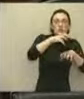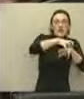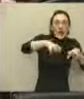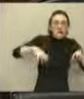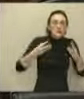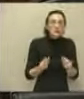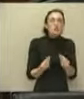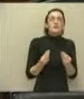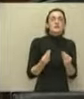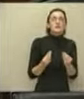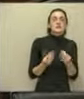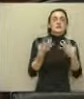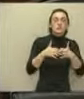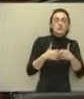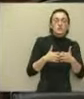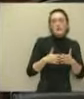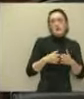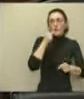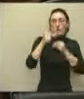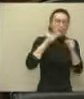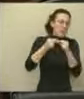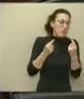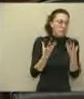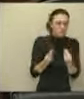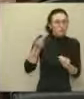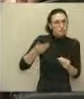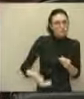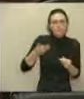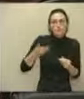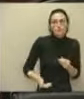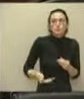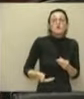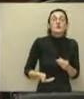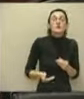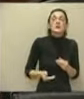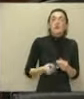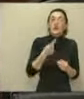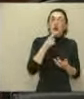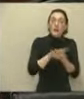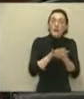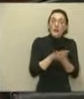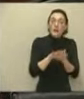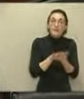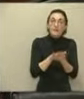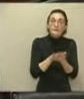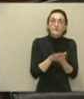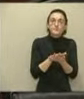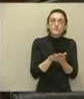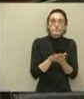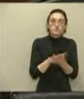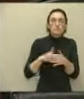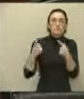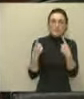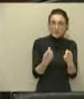industrias con una potencialidad contaminante importante, y donde hablábamos, precisamente, de cómo era